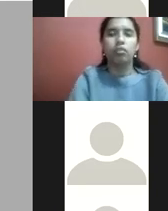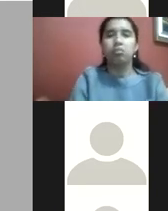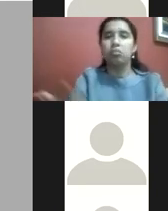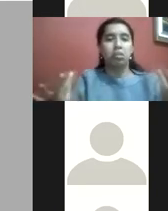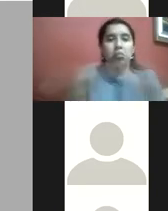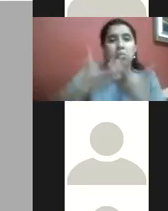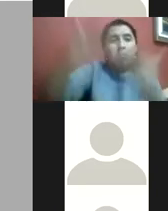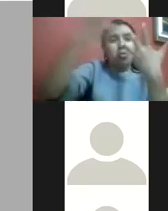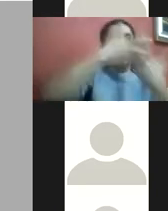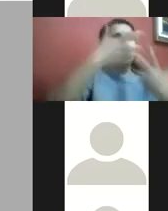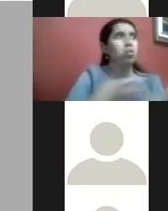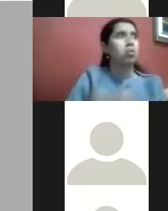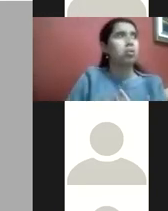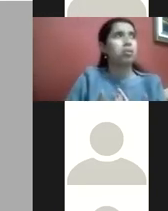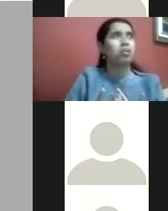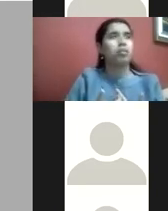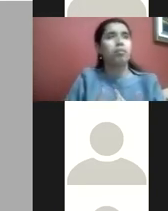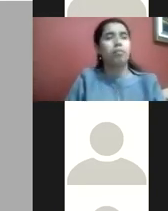así.